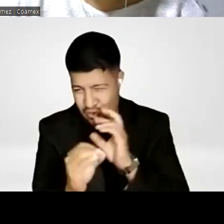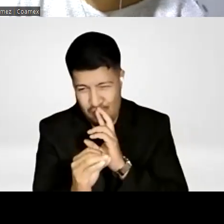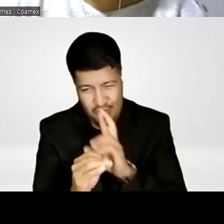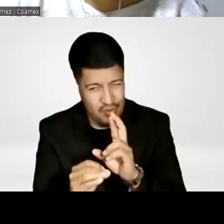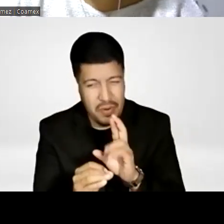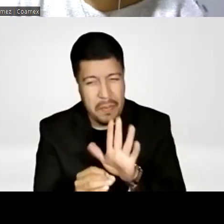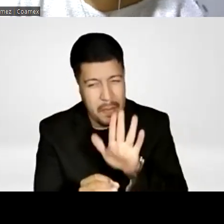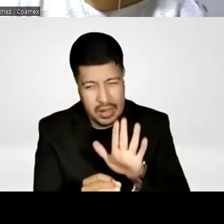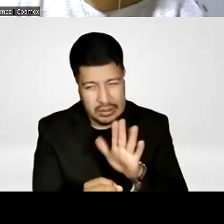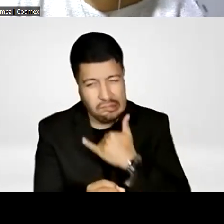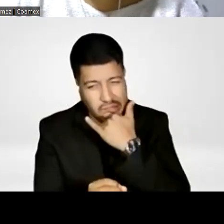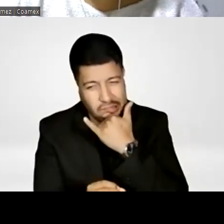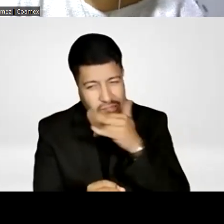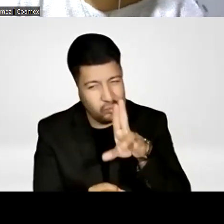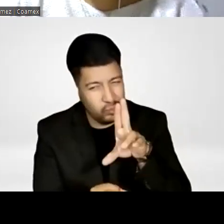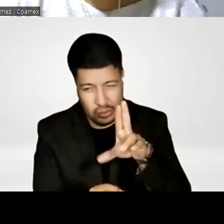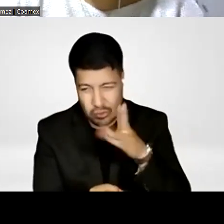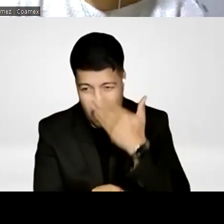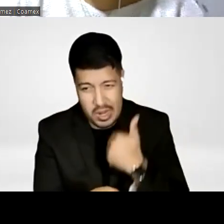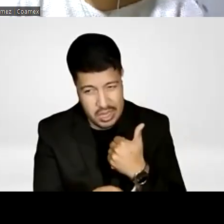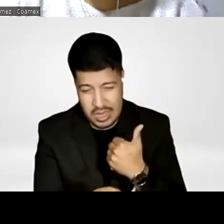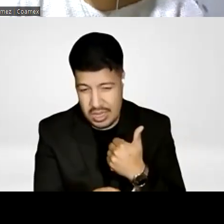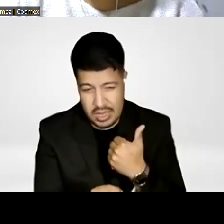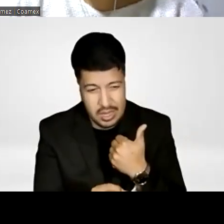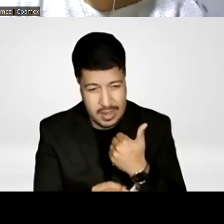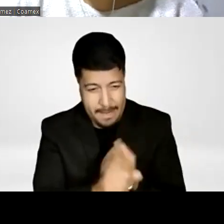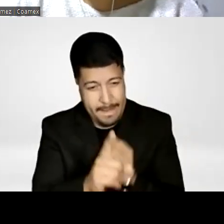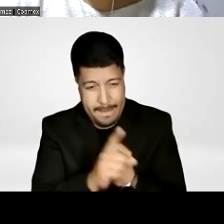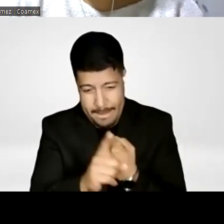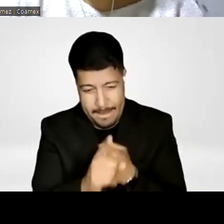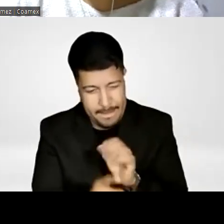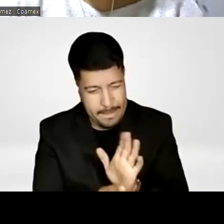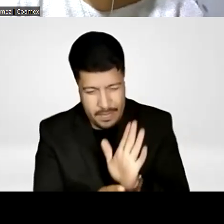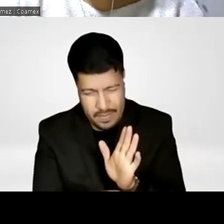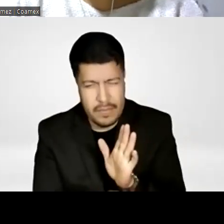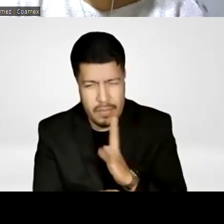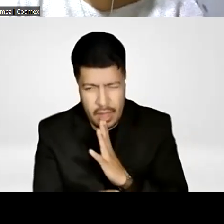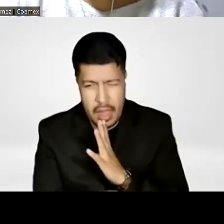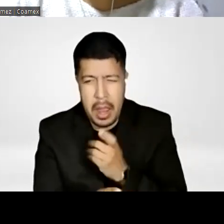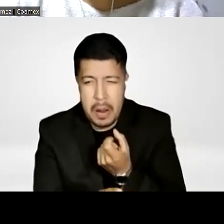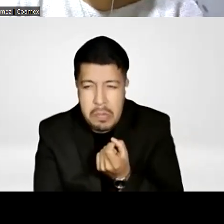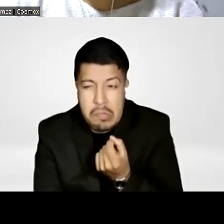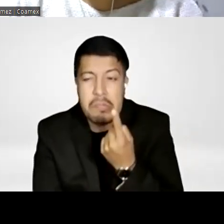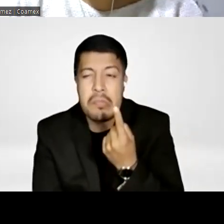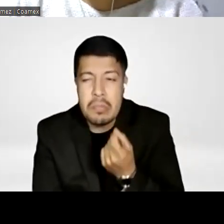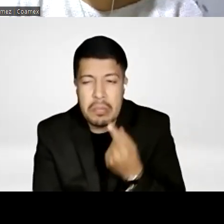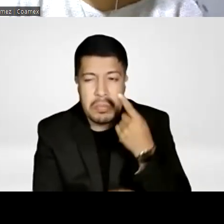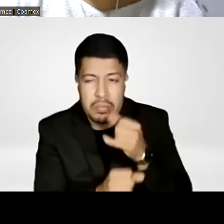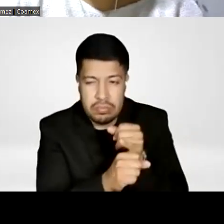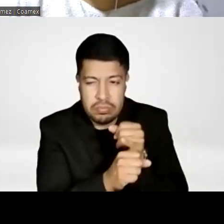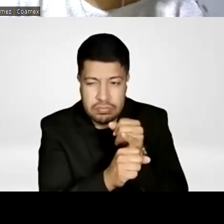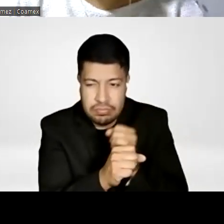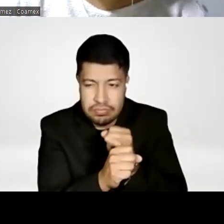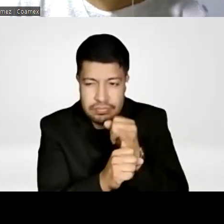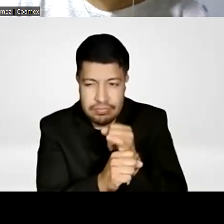que no tiene ningún efecto. Pero sí hay algún que otro estudio por ahí aislado que no fueron concluyentes,